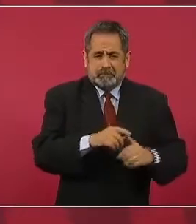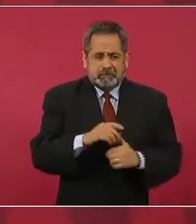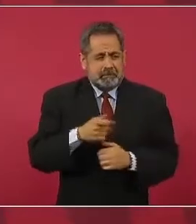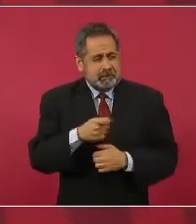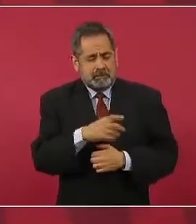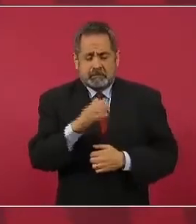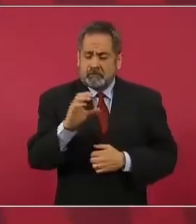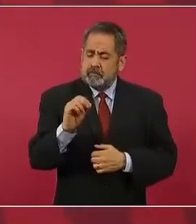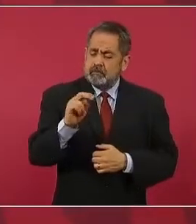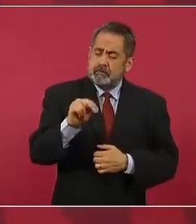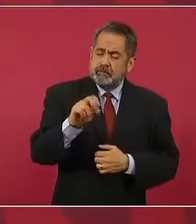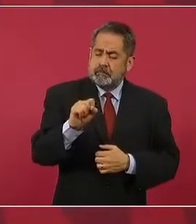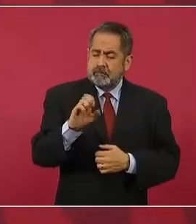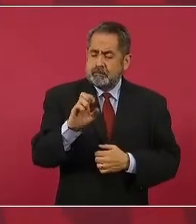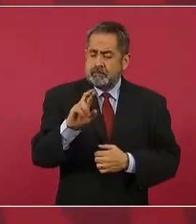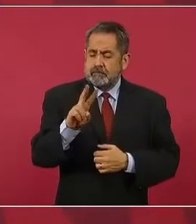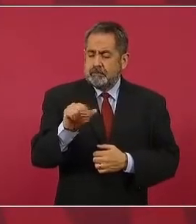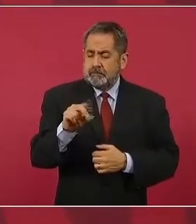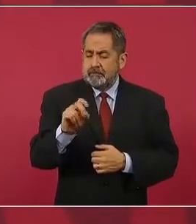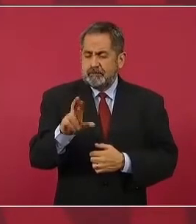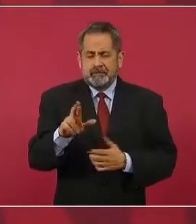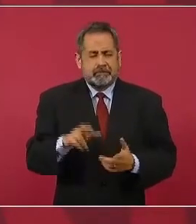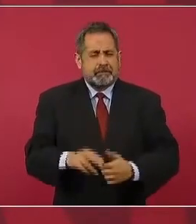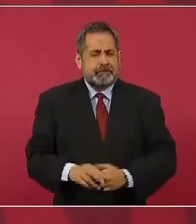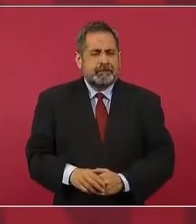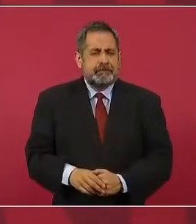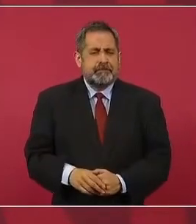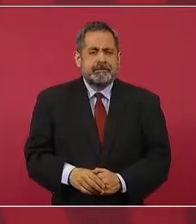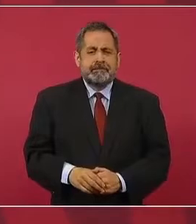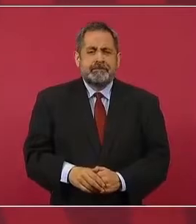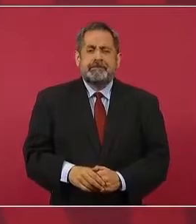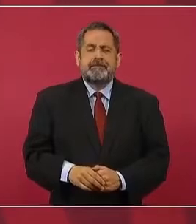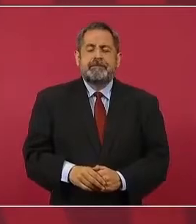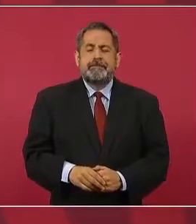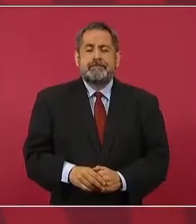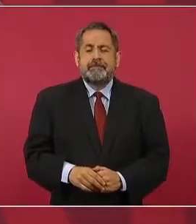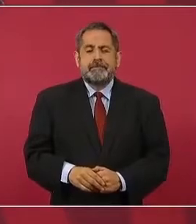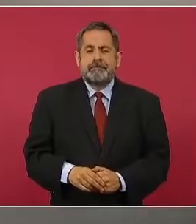También ese, no, ese está todavía,